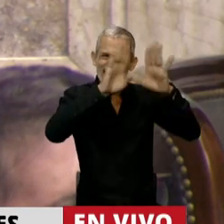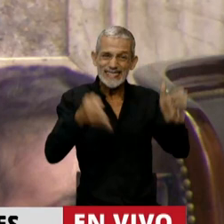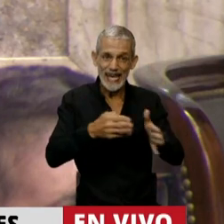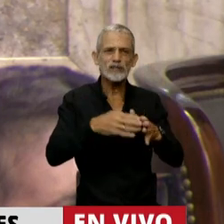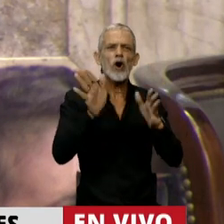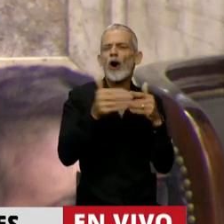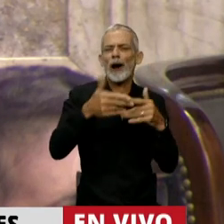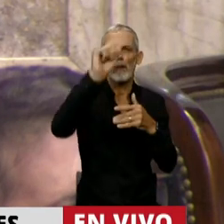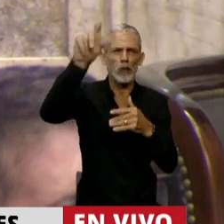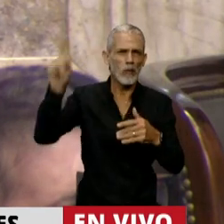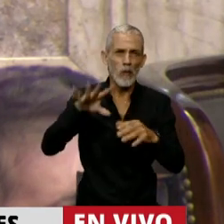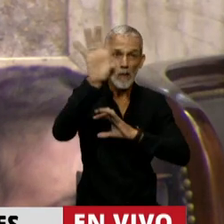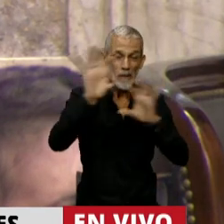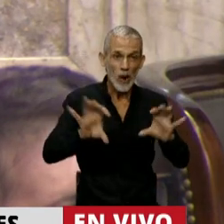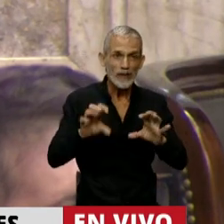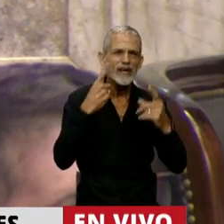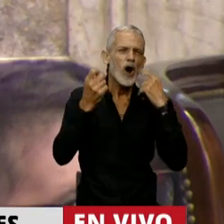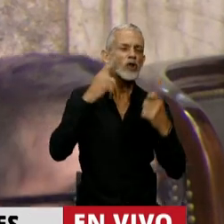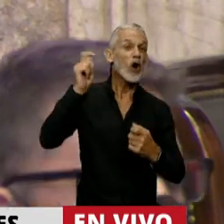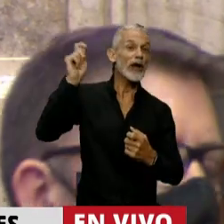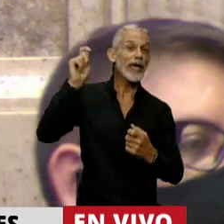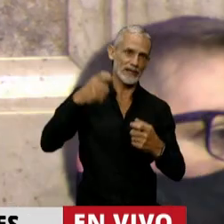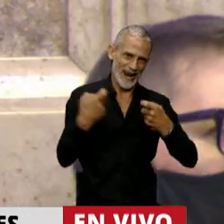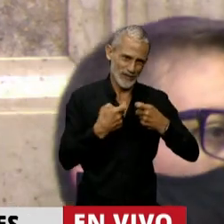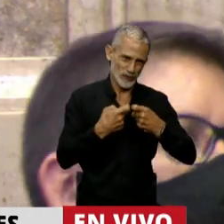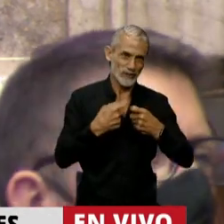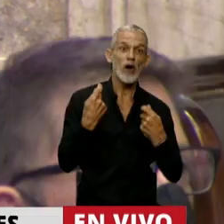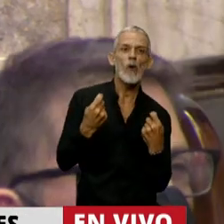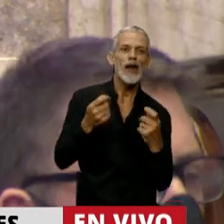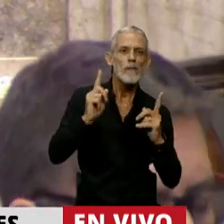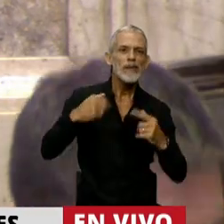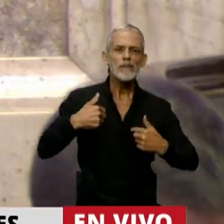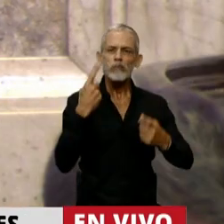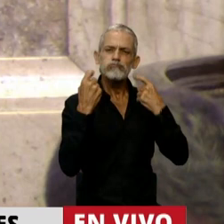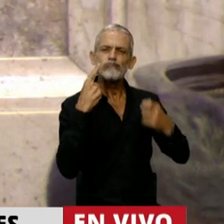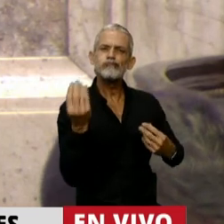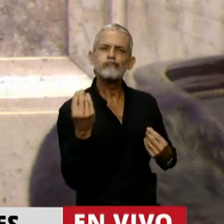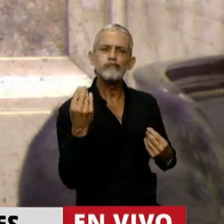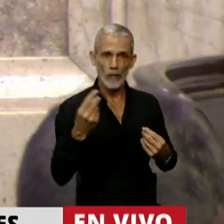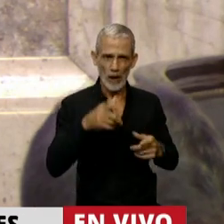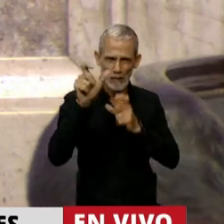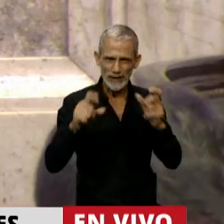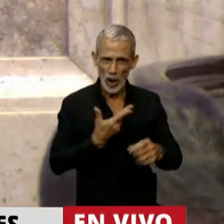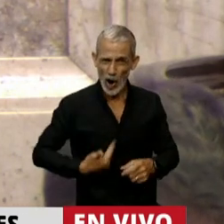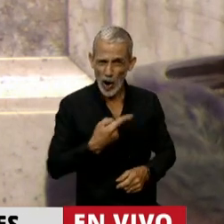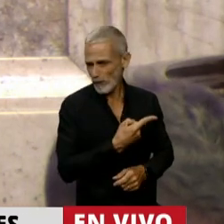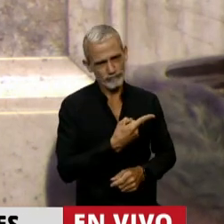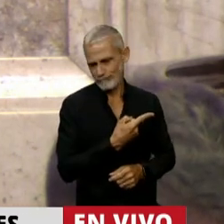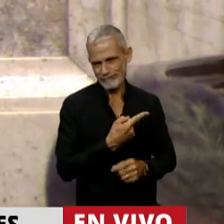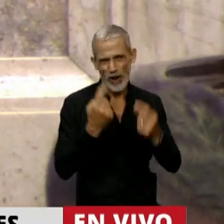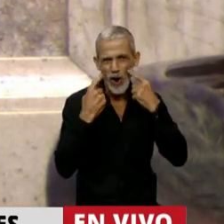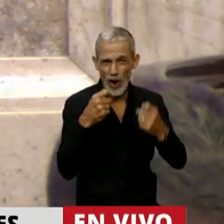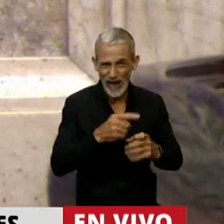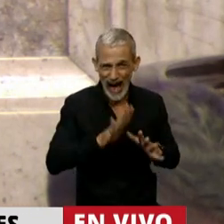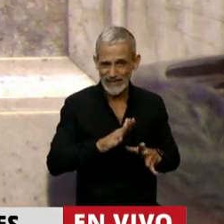cajas provinciales y el PAMI sean controladas por las organizaciones de jubiladas y trabajadores y no por funcionarios de los gobiernos de